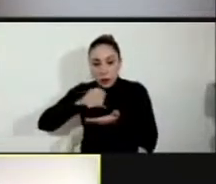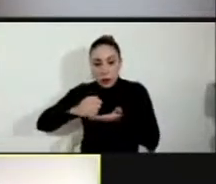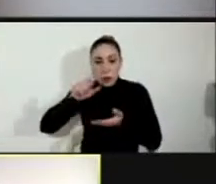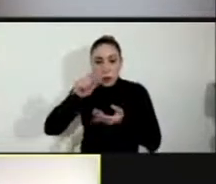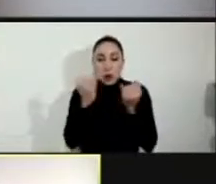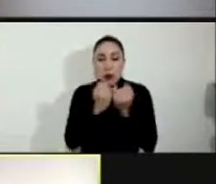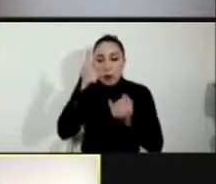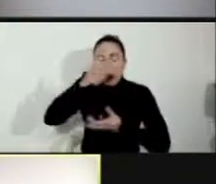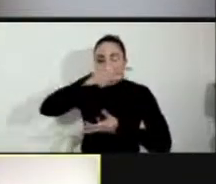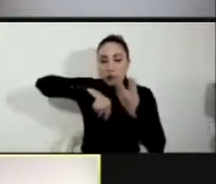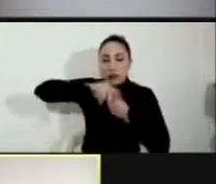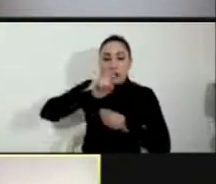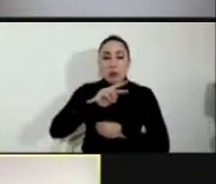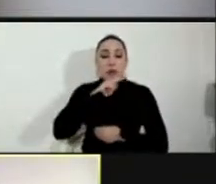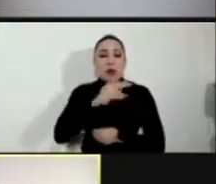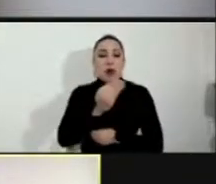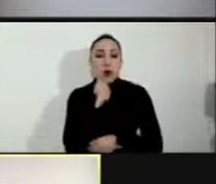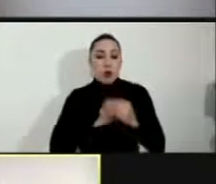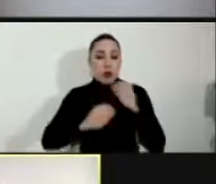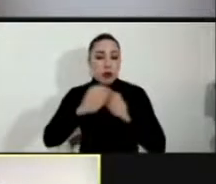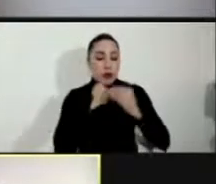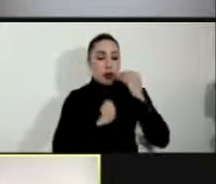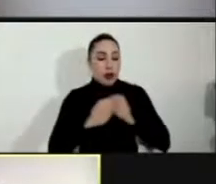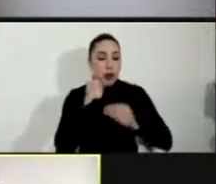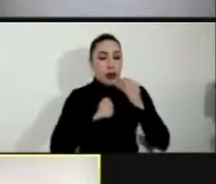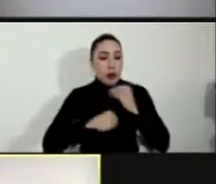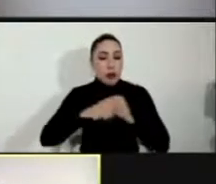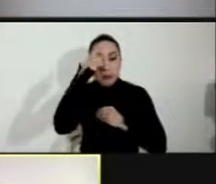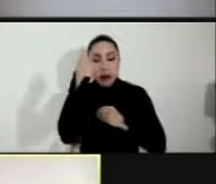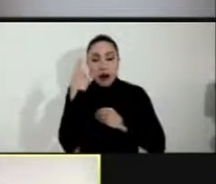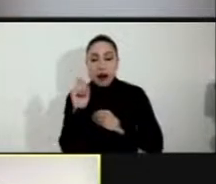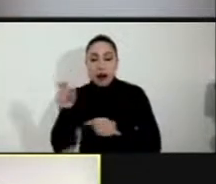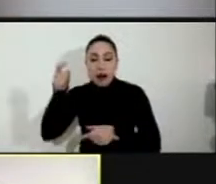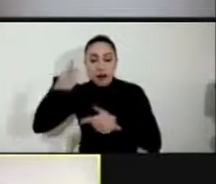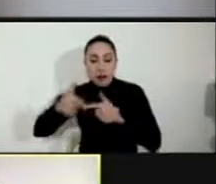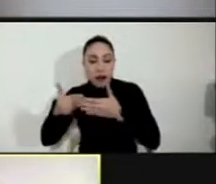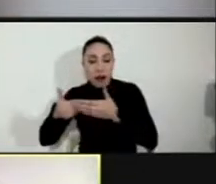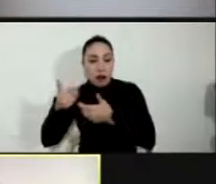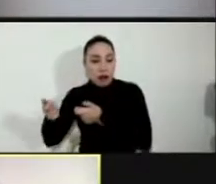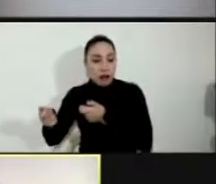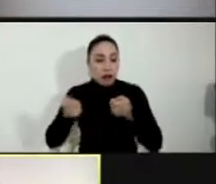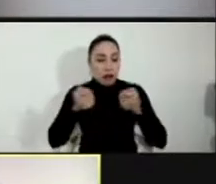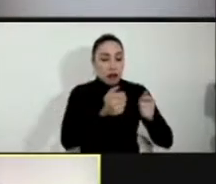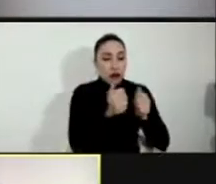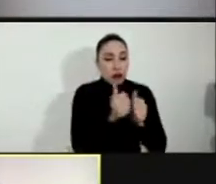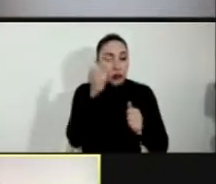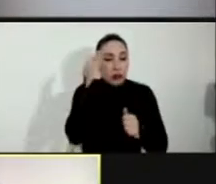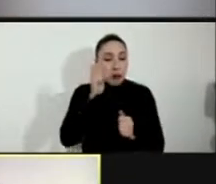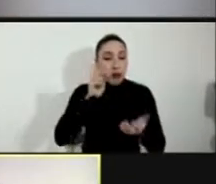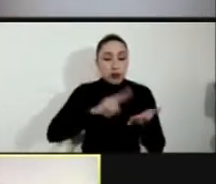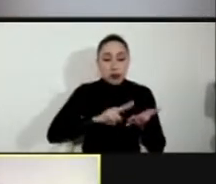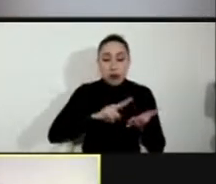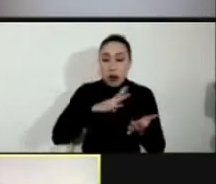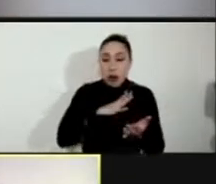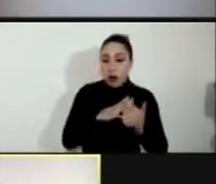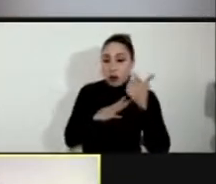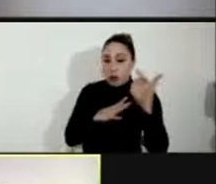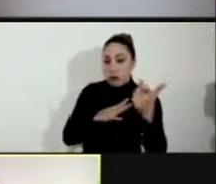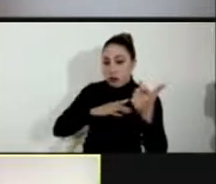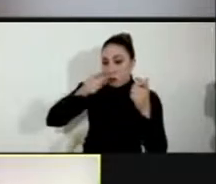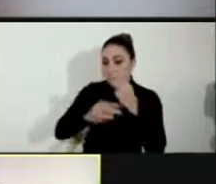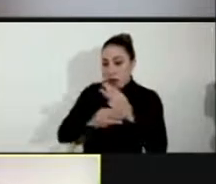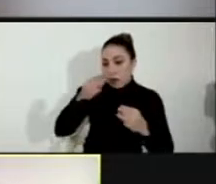que proporcionen de forma oportuna y previsible los recursos necesarios para la instrumentación